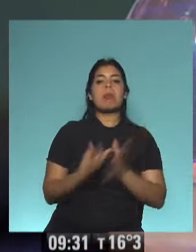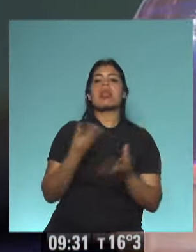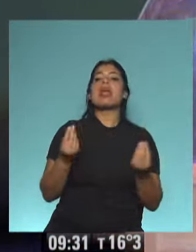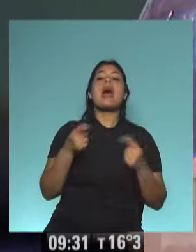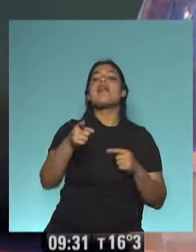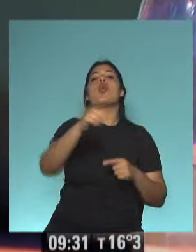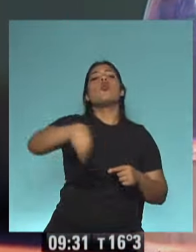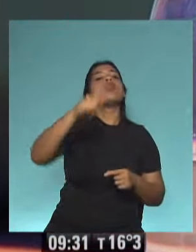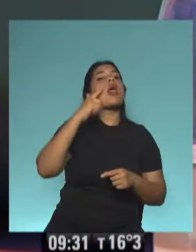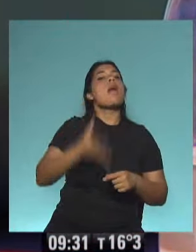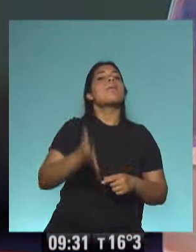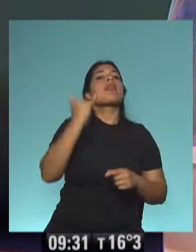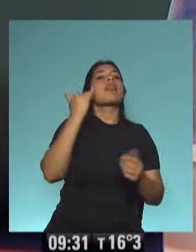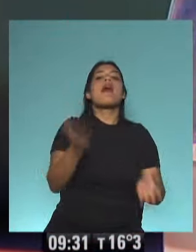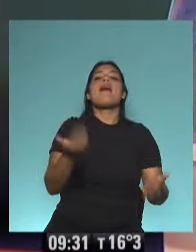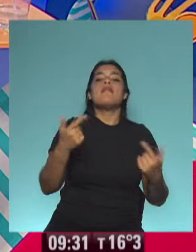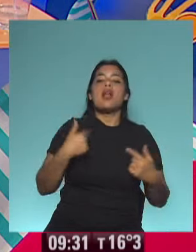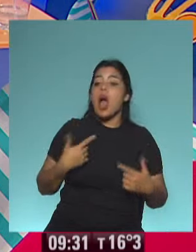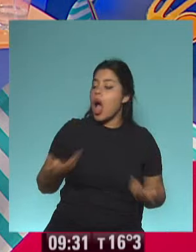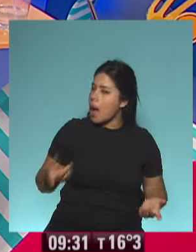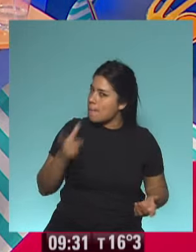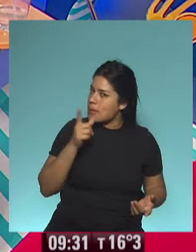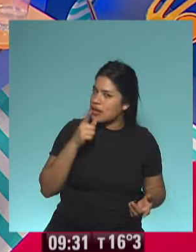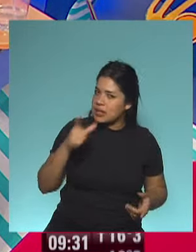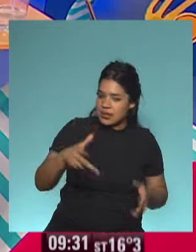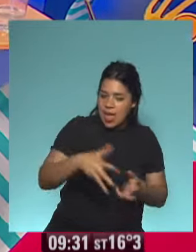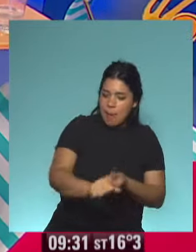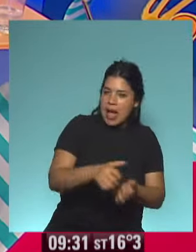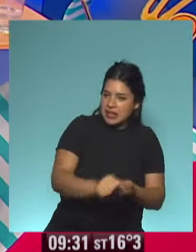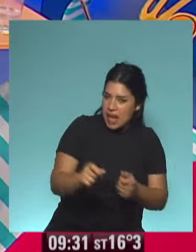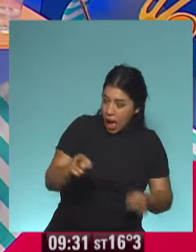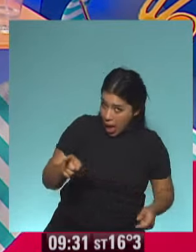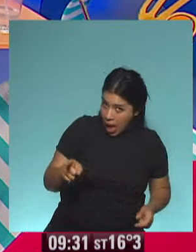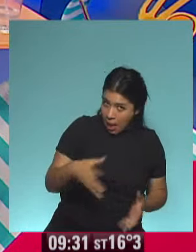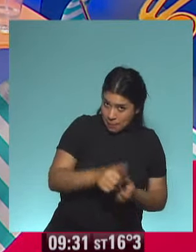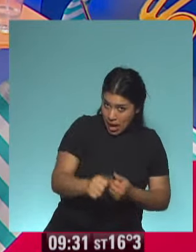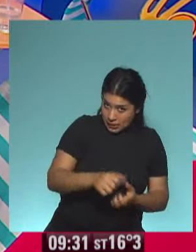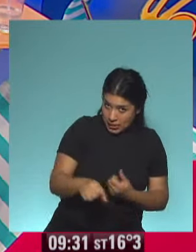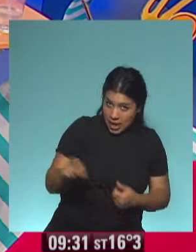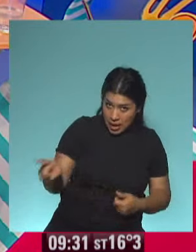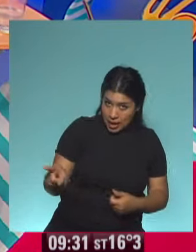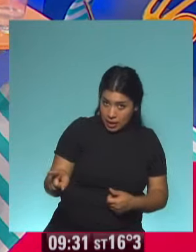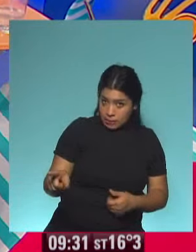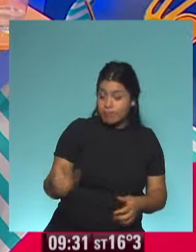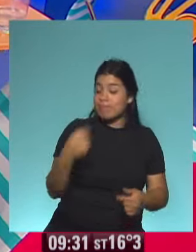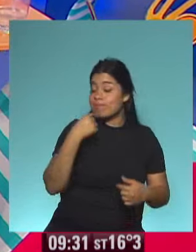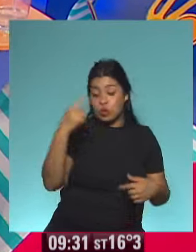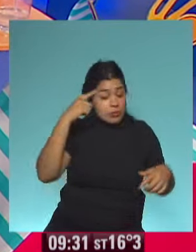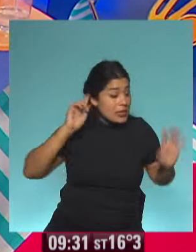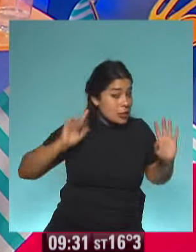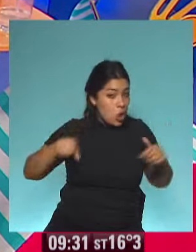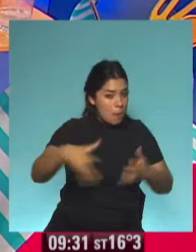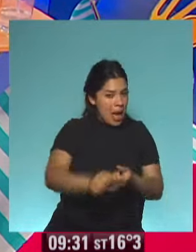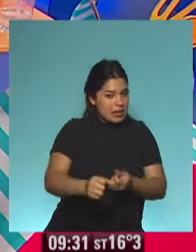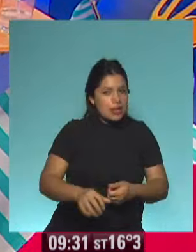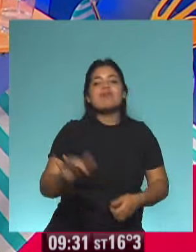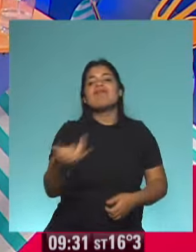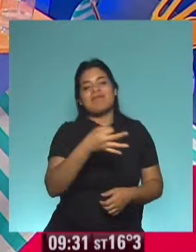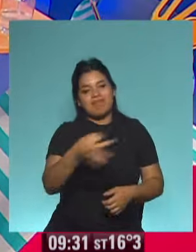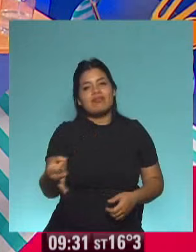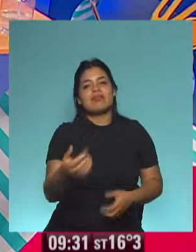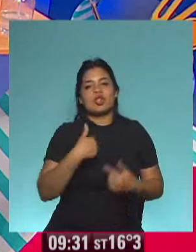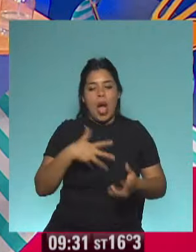adivinan. Ah, para mí, vos sos una masa de seño. Sos tan masa de seño que para mí vas a hacer una masa. Y voy a hacer una masa, voy a